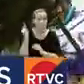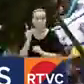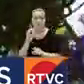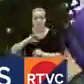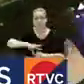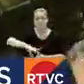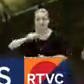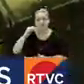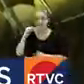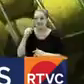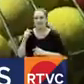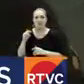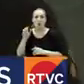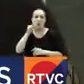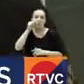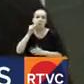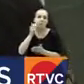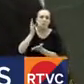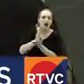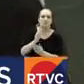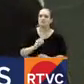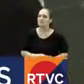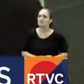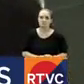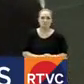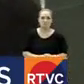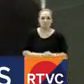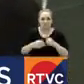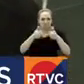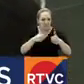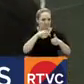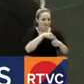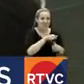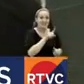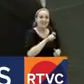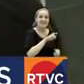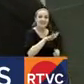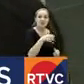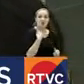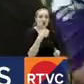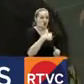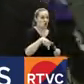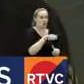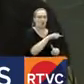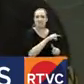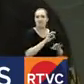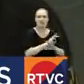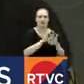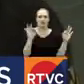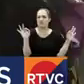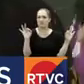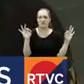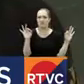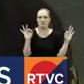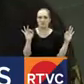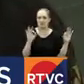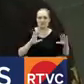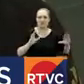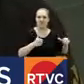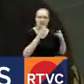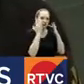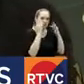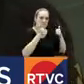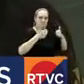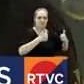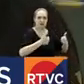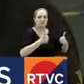embarazo adolescente. Ninguno de los 65 chicos que hoy están acá han caído en esas dinámicas. Digamos que